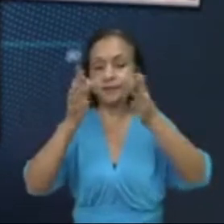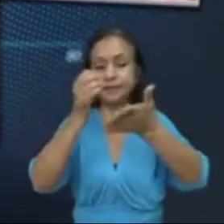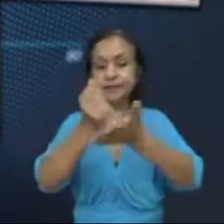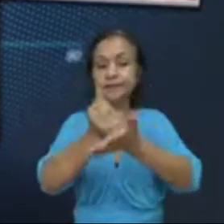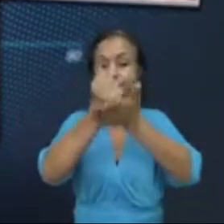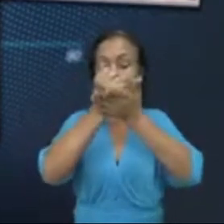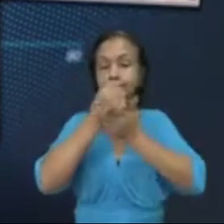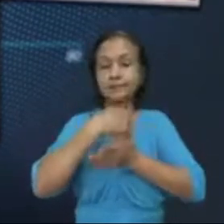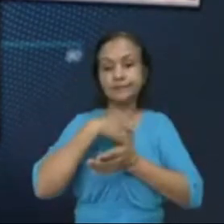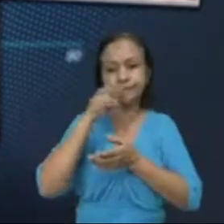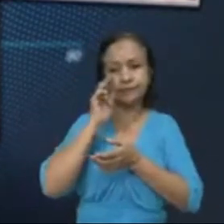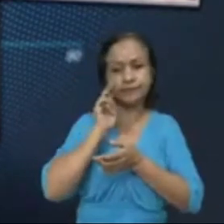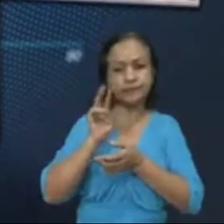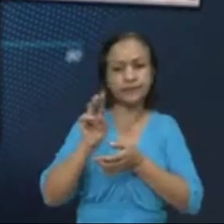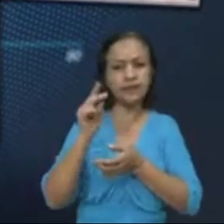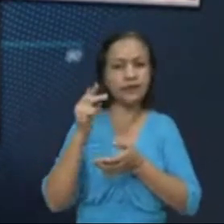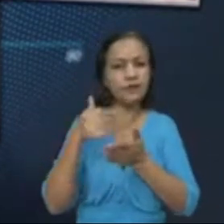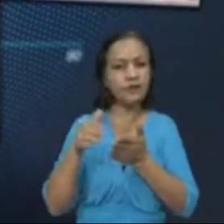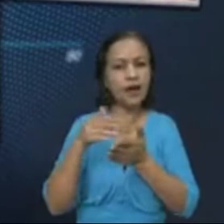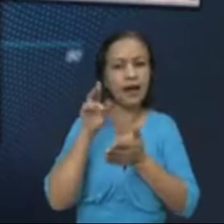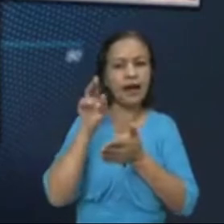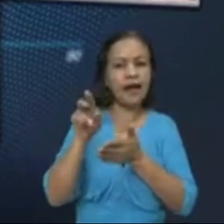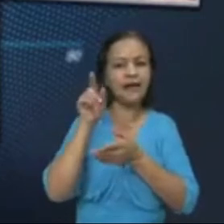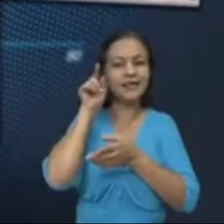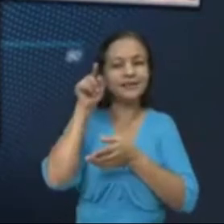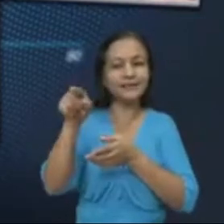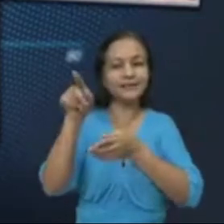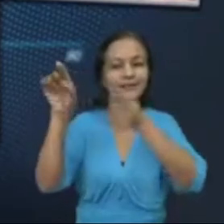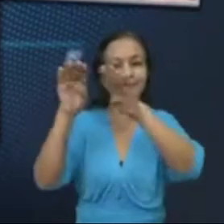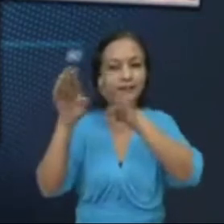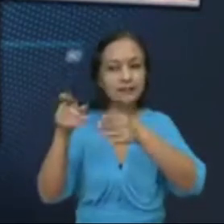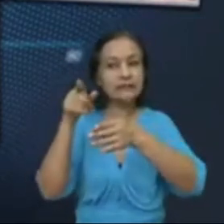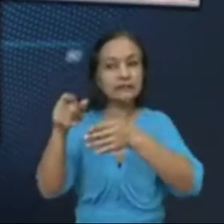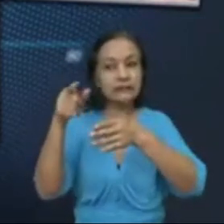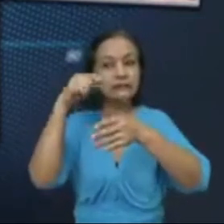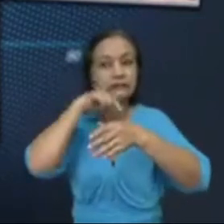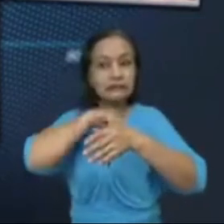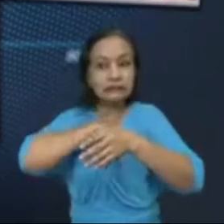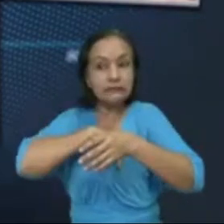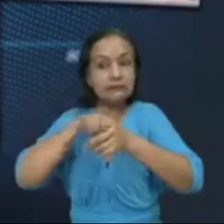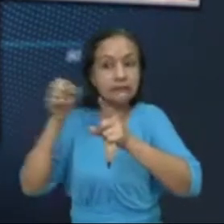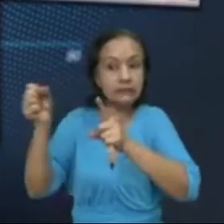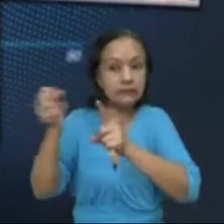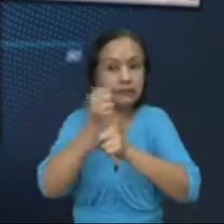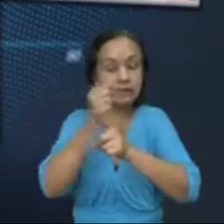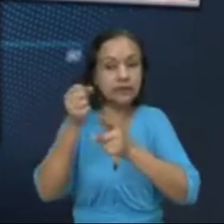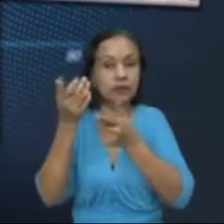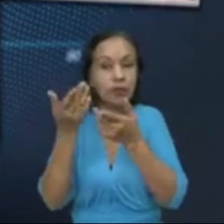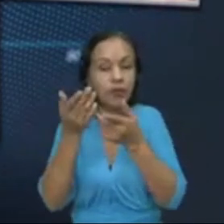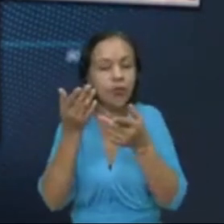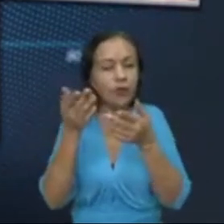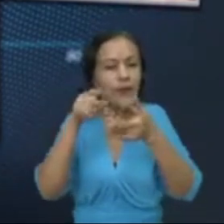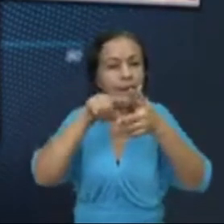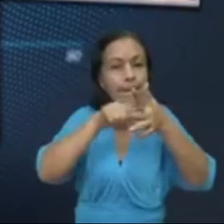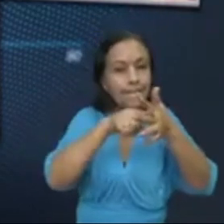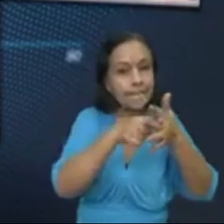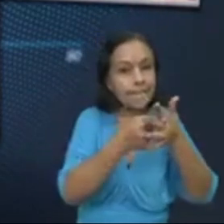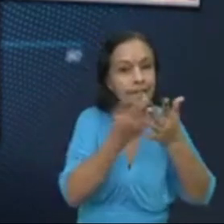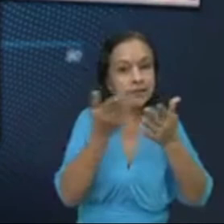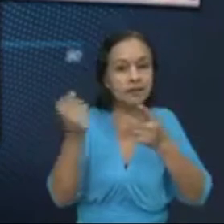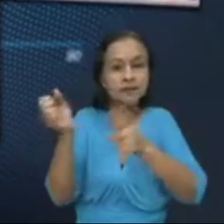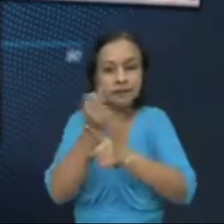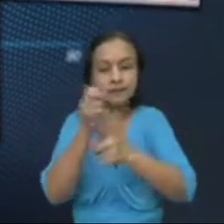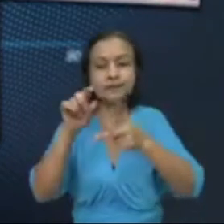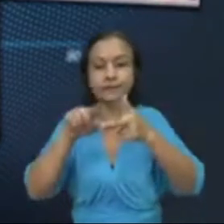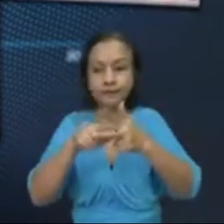permite identificar fácilmente, pues, de que estamos viviendo violencia o que estamos en una de las fases del ciclo de violencia.